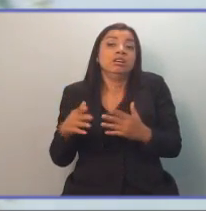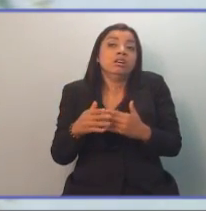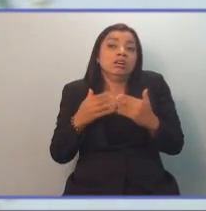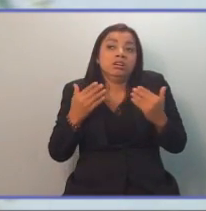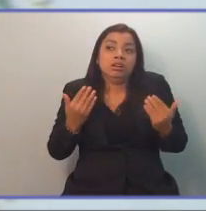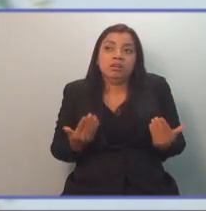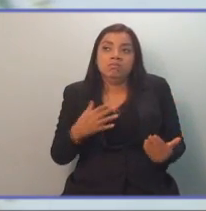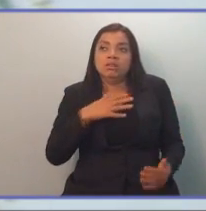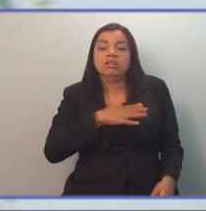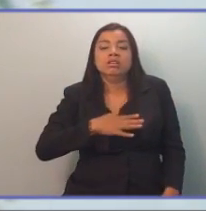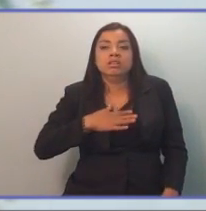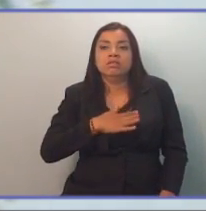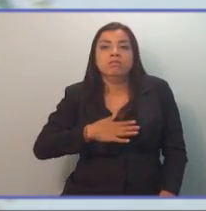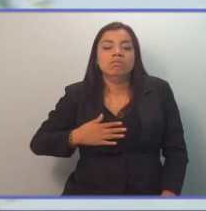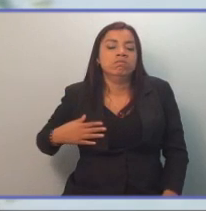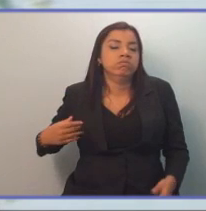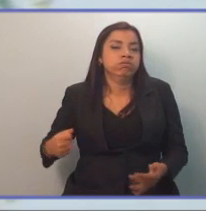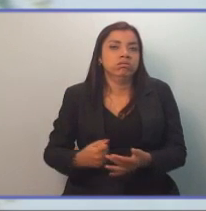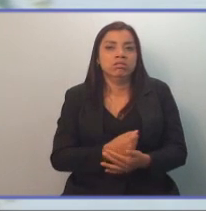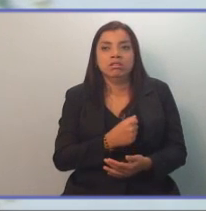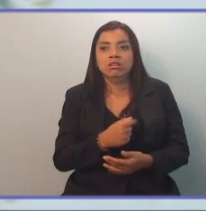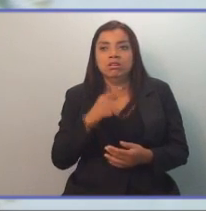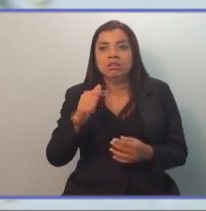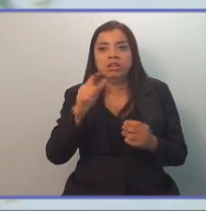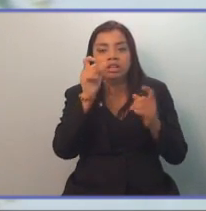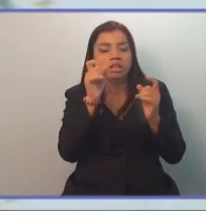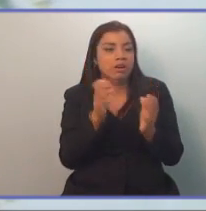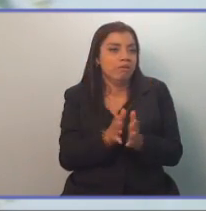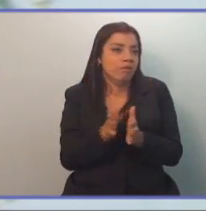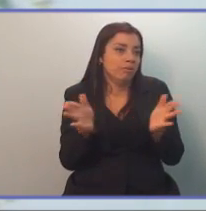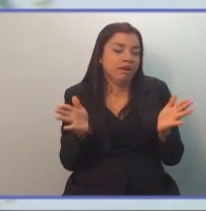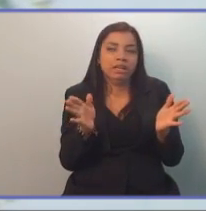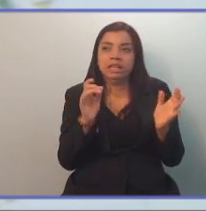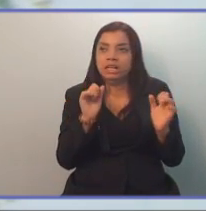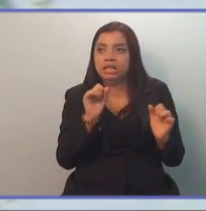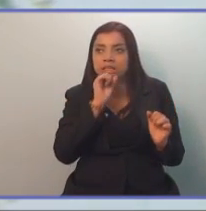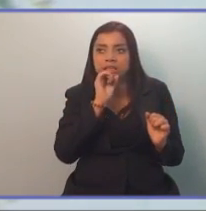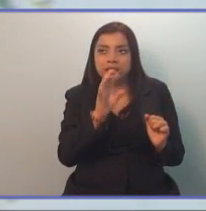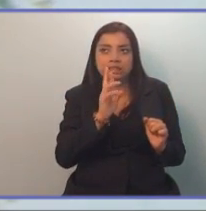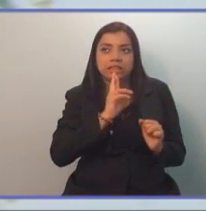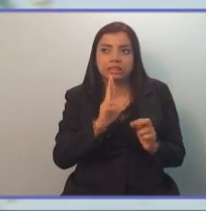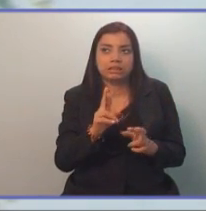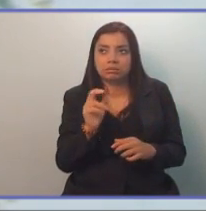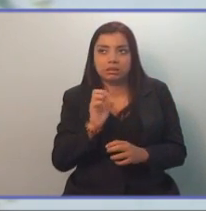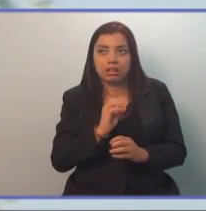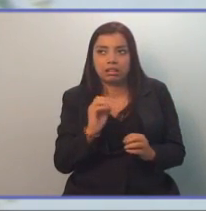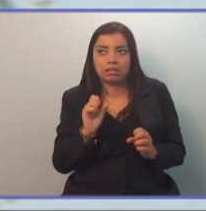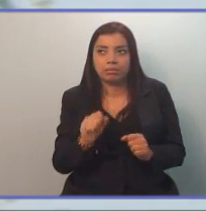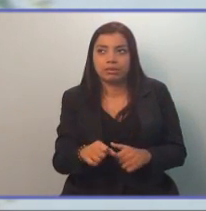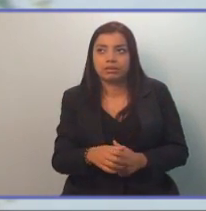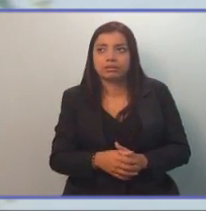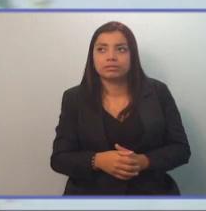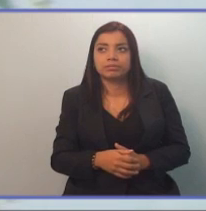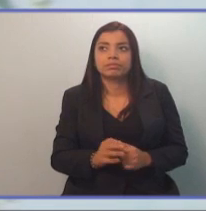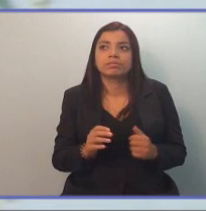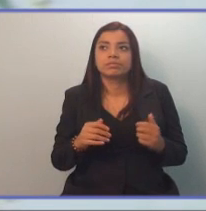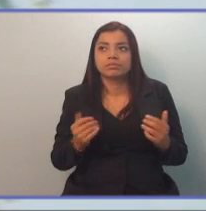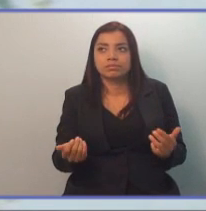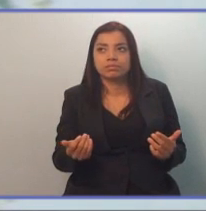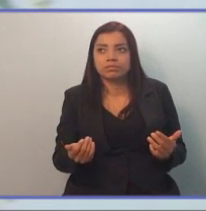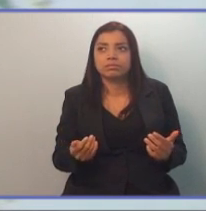ende, lamentablemente, ni en términos generales les pudiese responder, porque sería